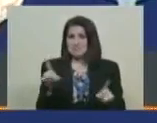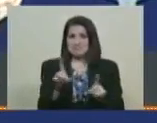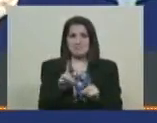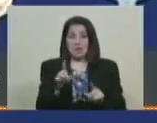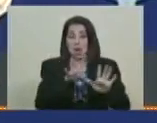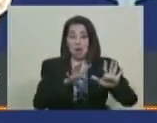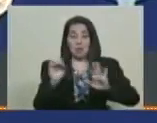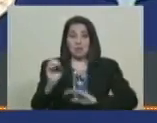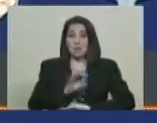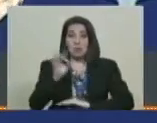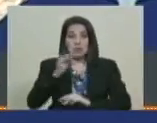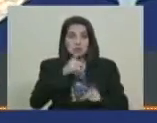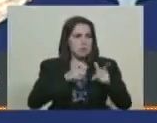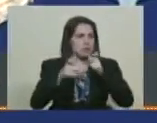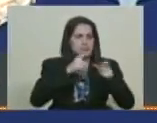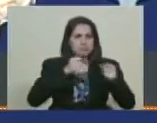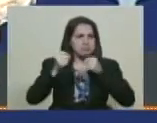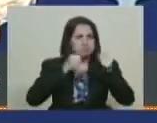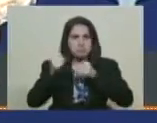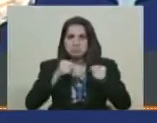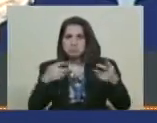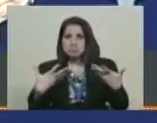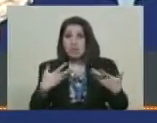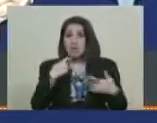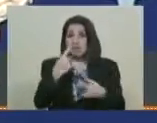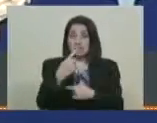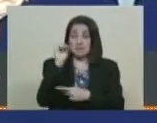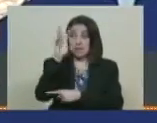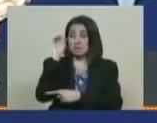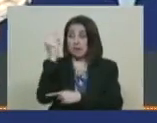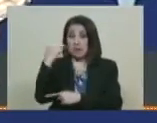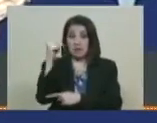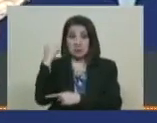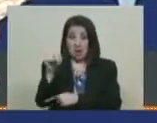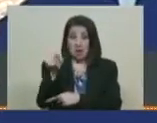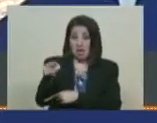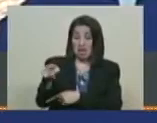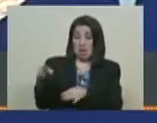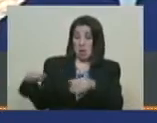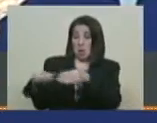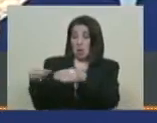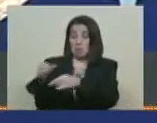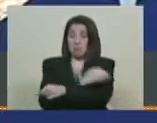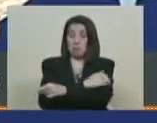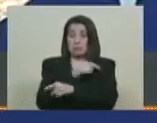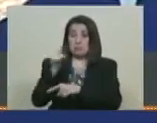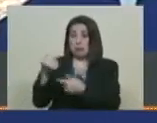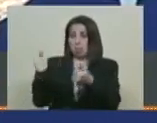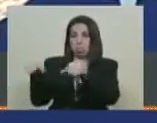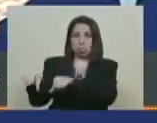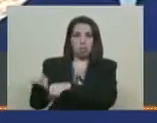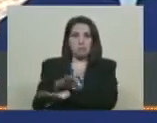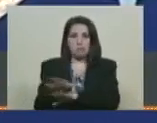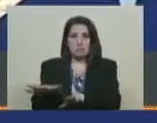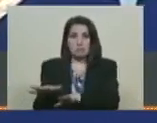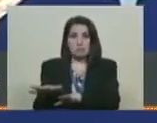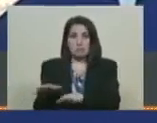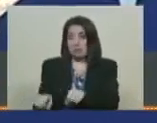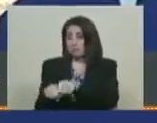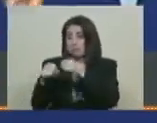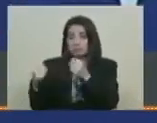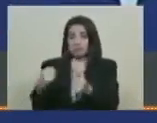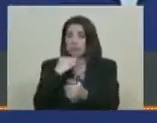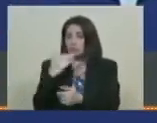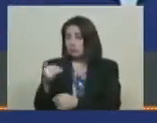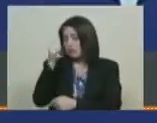90% en todas las encuestas señalan que la Asamblea Nacional, esta de Caburguesa, fracasó. La destruyeron, no